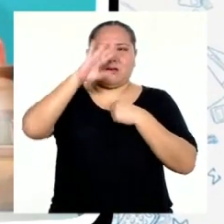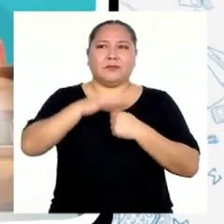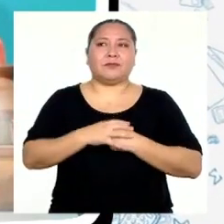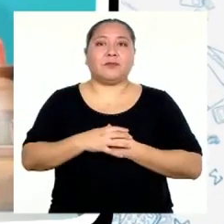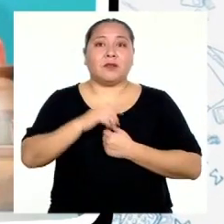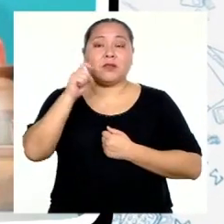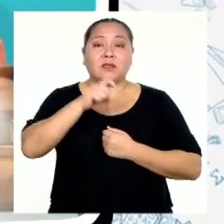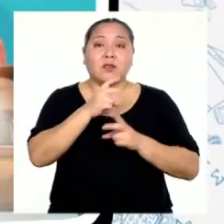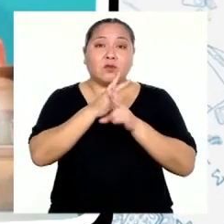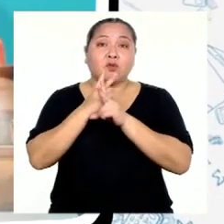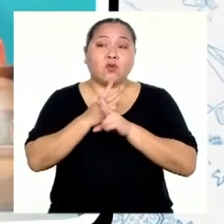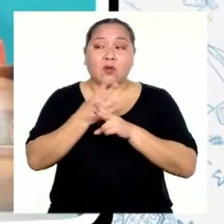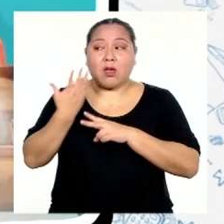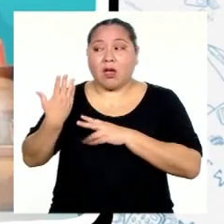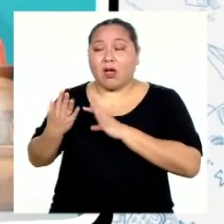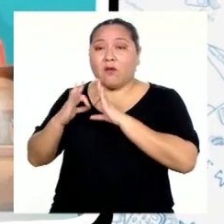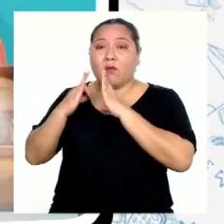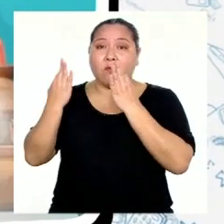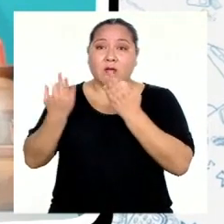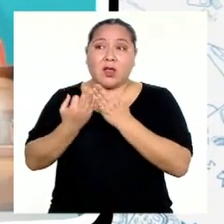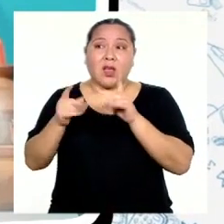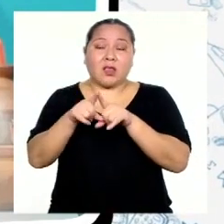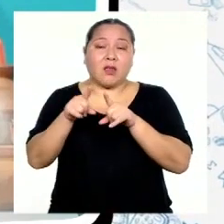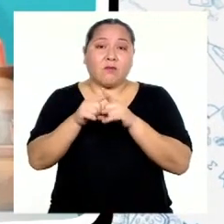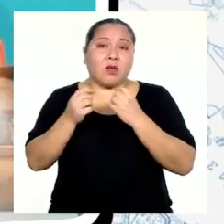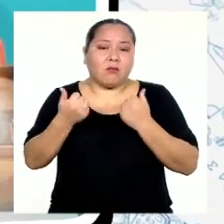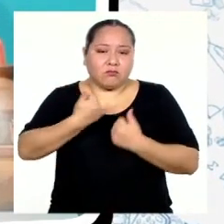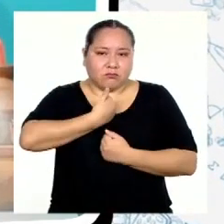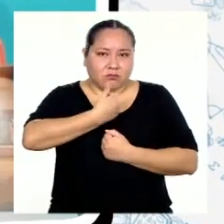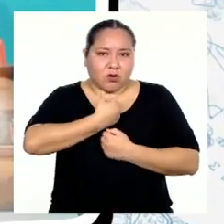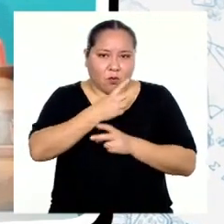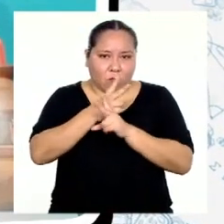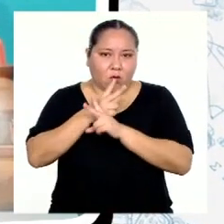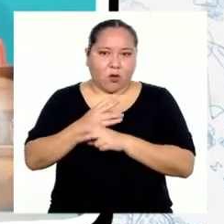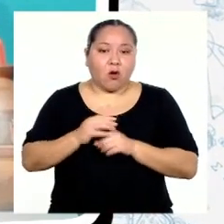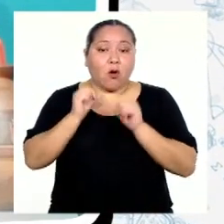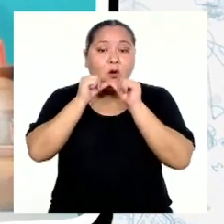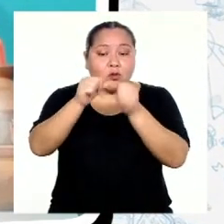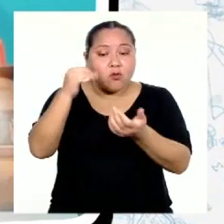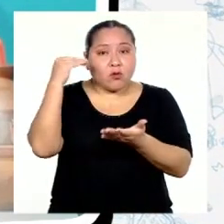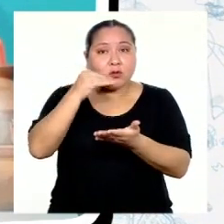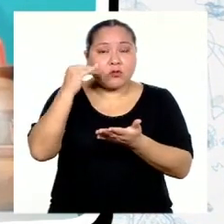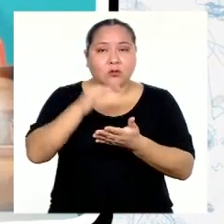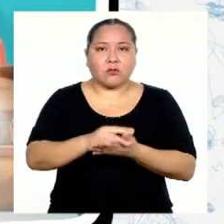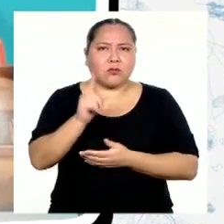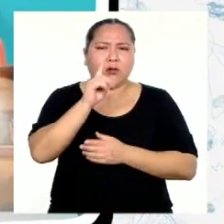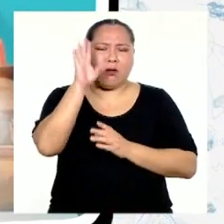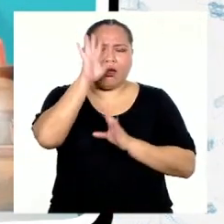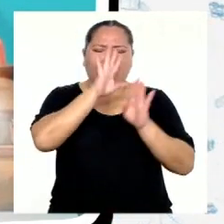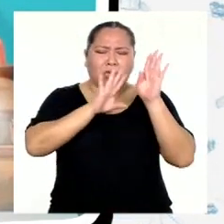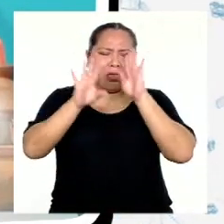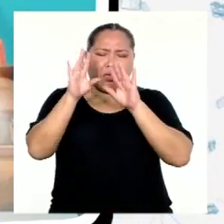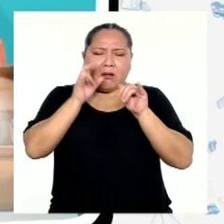Tenemos que cuidar de nuestros familiares y de nosotros mismos y seguir con nuestros estudios. No